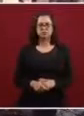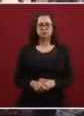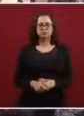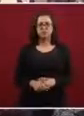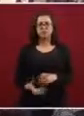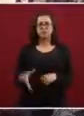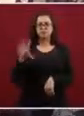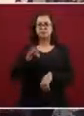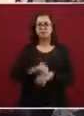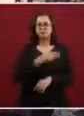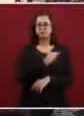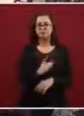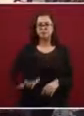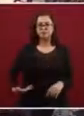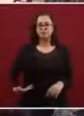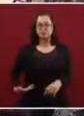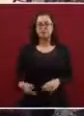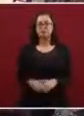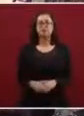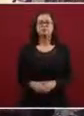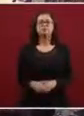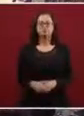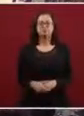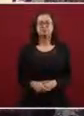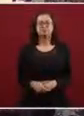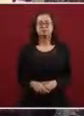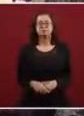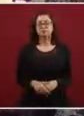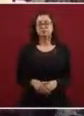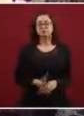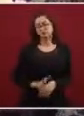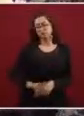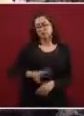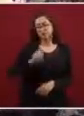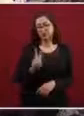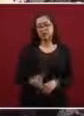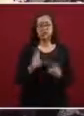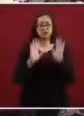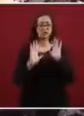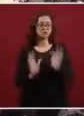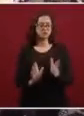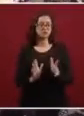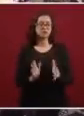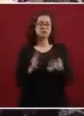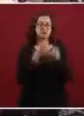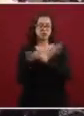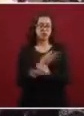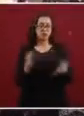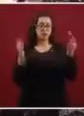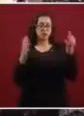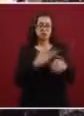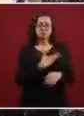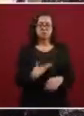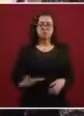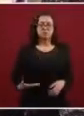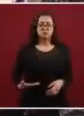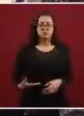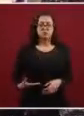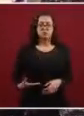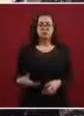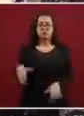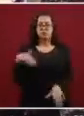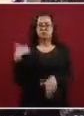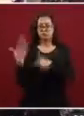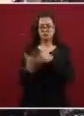Con permiso, presidente. Efectivamente, como ha anunciado el presidente, está